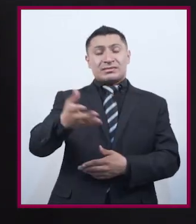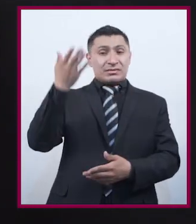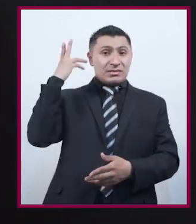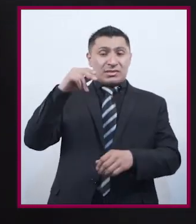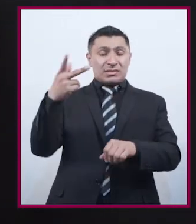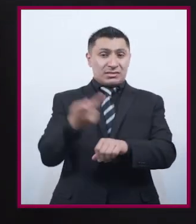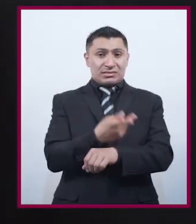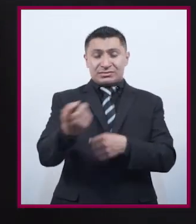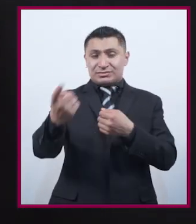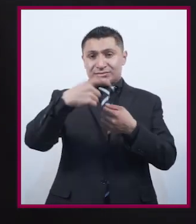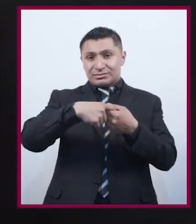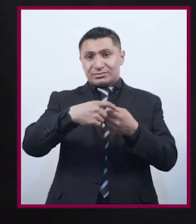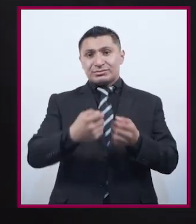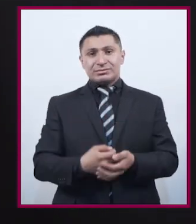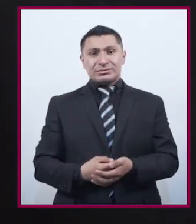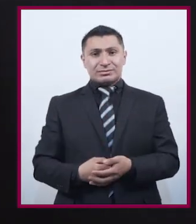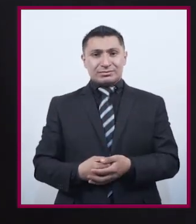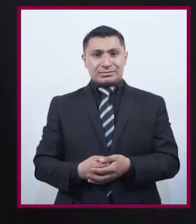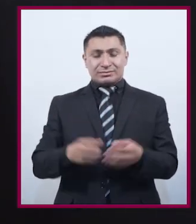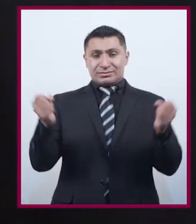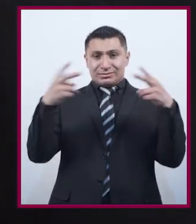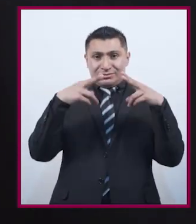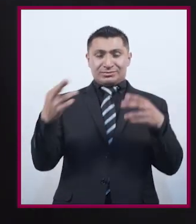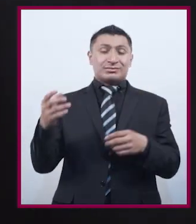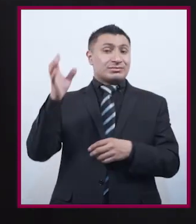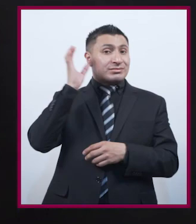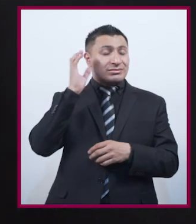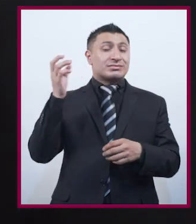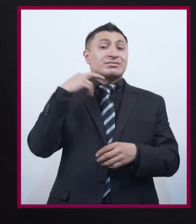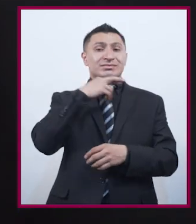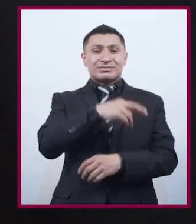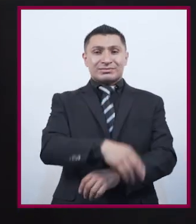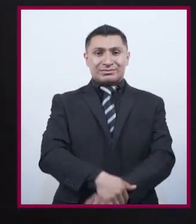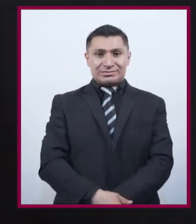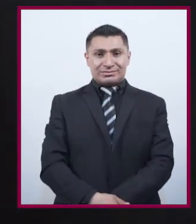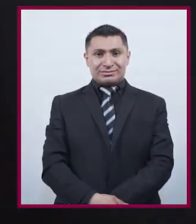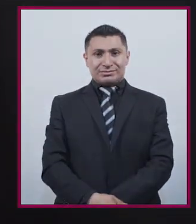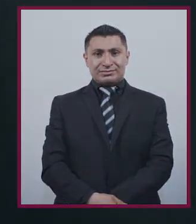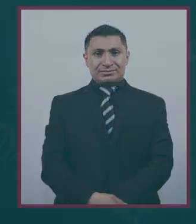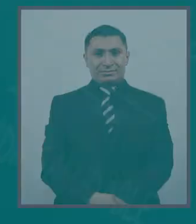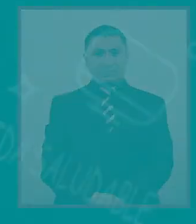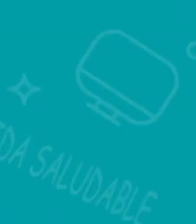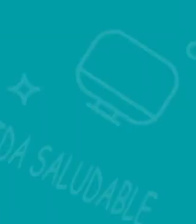El pasado no ha pasado. Conéctate. Nos vemos y nos escuchamos